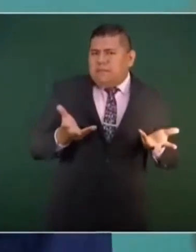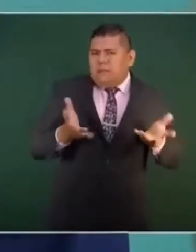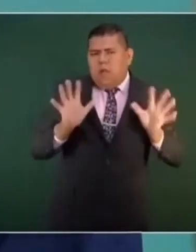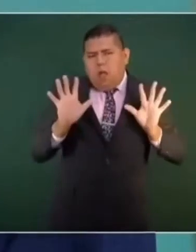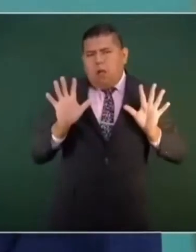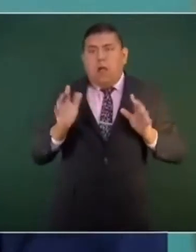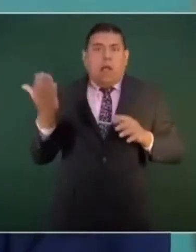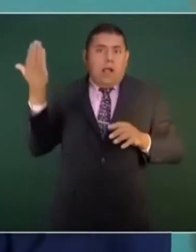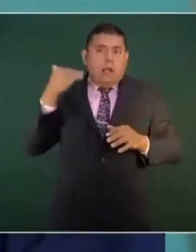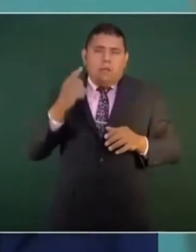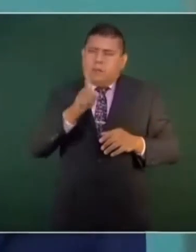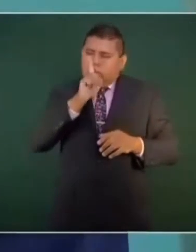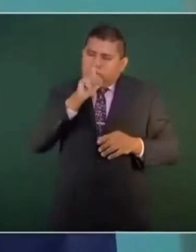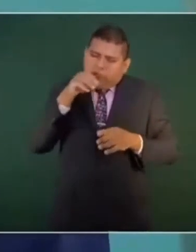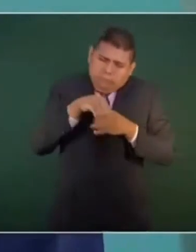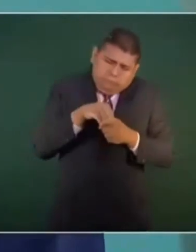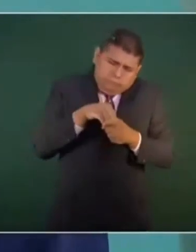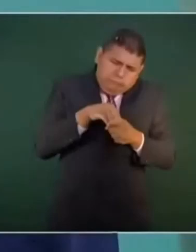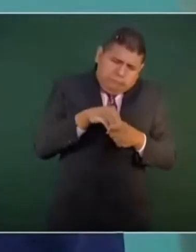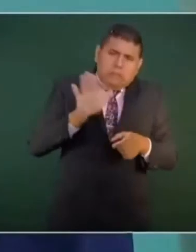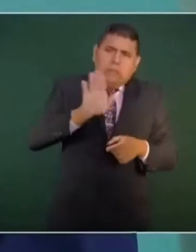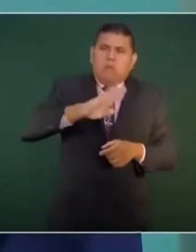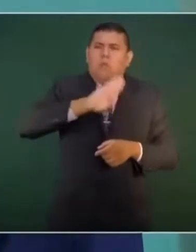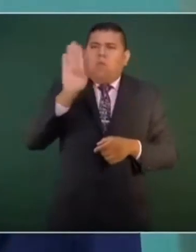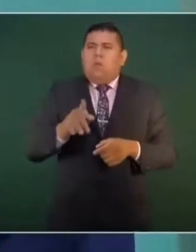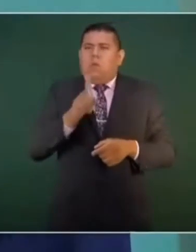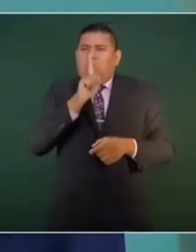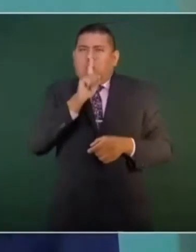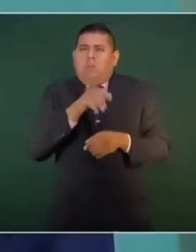lo que antes callaban como momias.